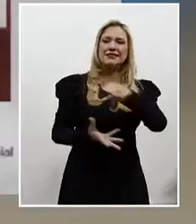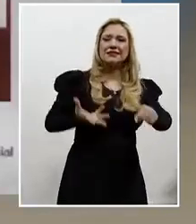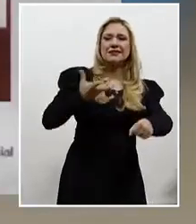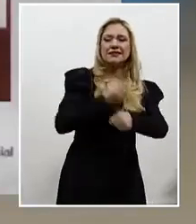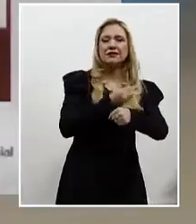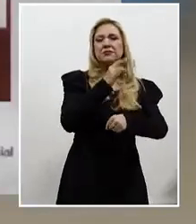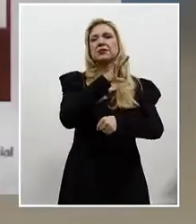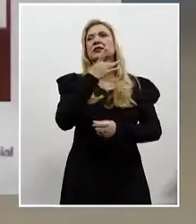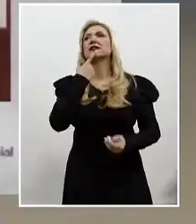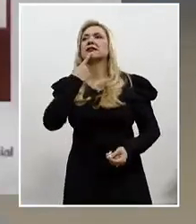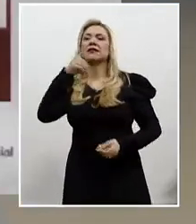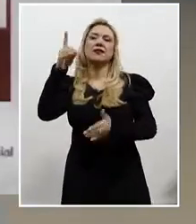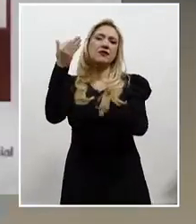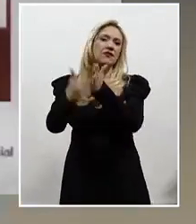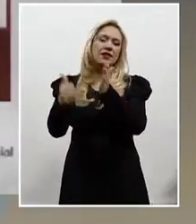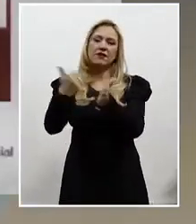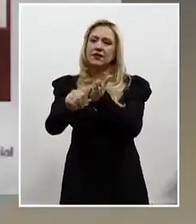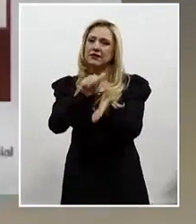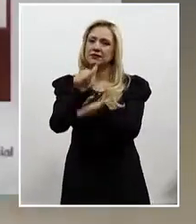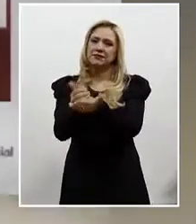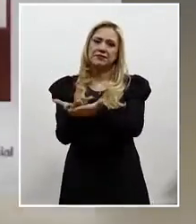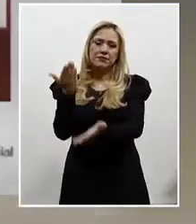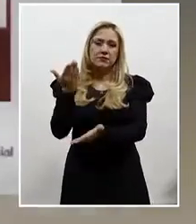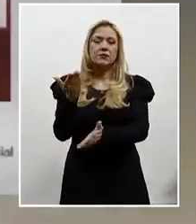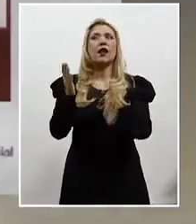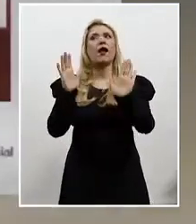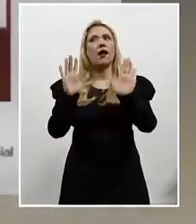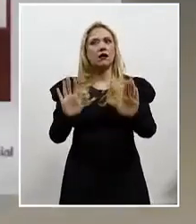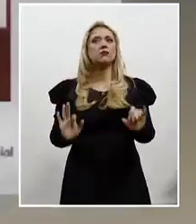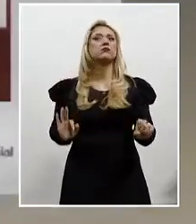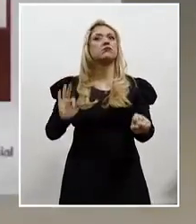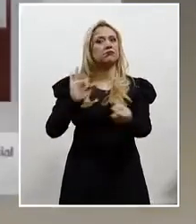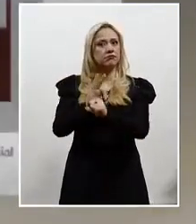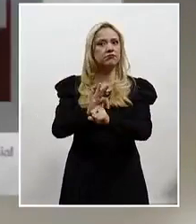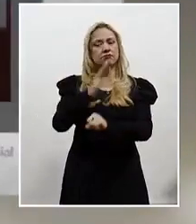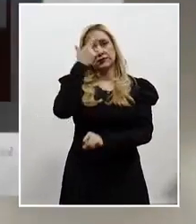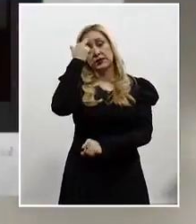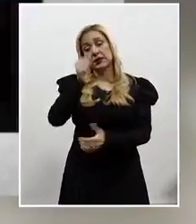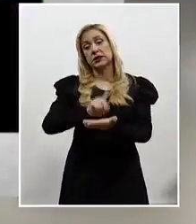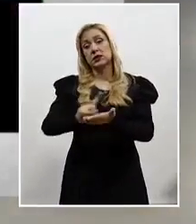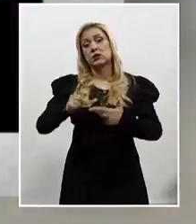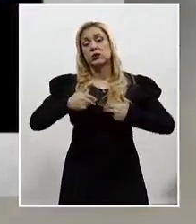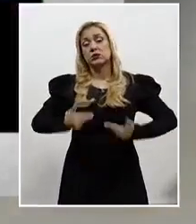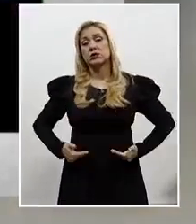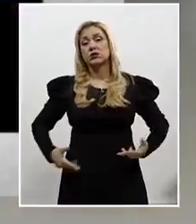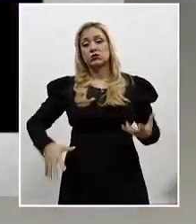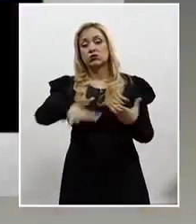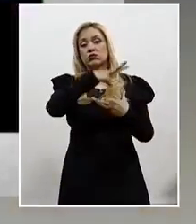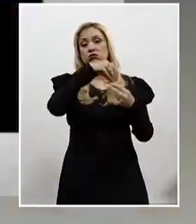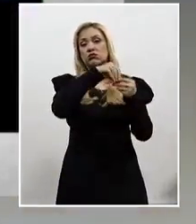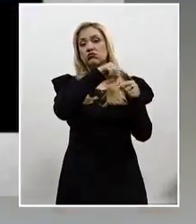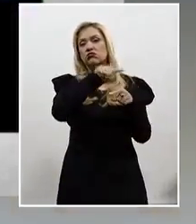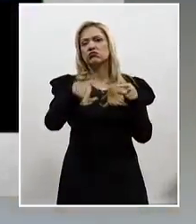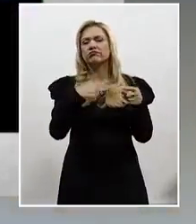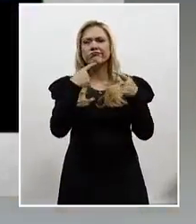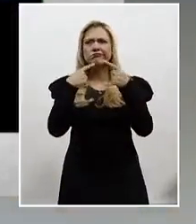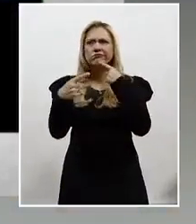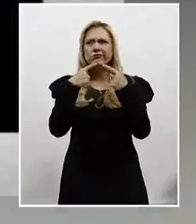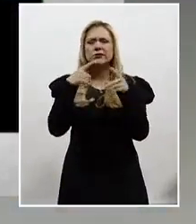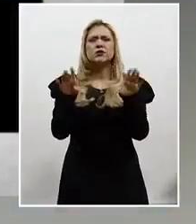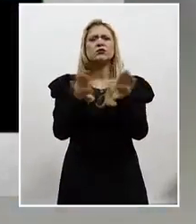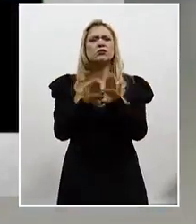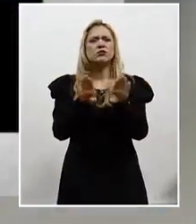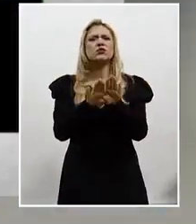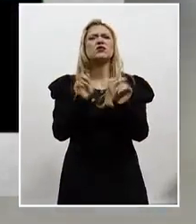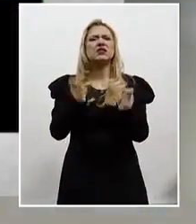En el seminario permanente sobre el juicio de amparo como mecanismo de protección de derechos humanos, juzgadoras federales analizaron el alcance de la suplencia